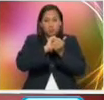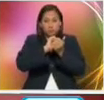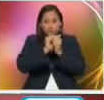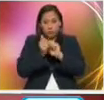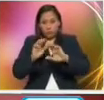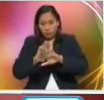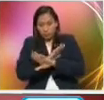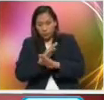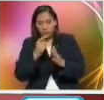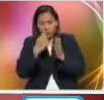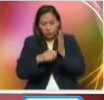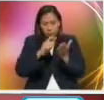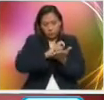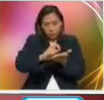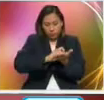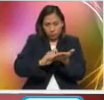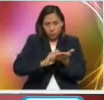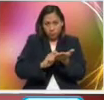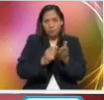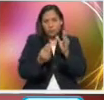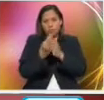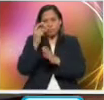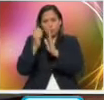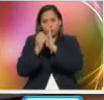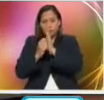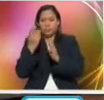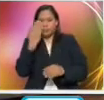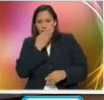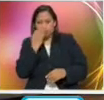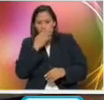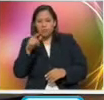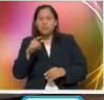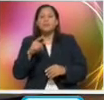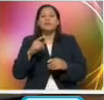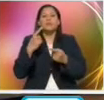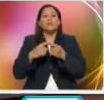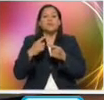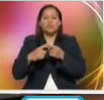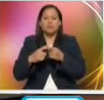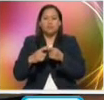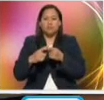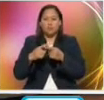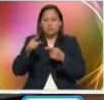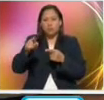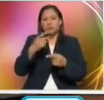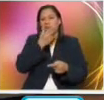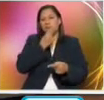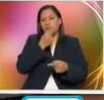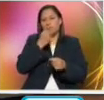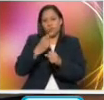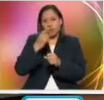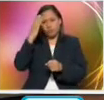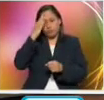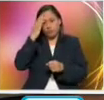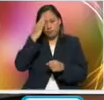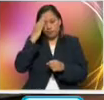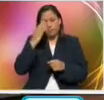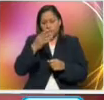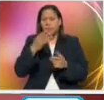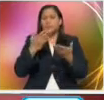en un texto, que en este caso va a ser el Nuevo Testamento, pues las figuras centrales van a ser ¿quiénes? Las varoniles, ¿sí? Ahora, algo